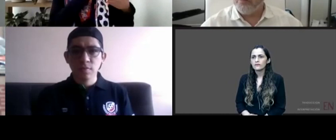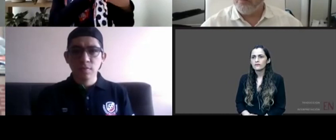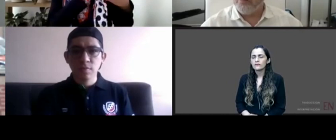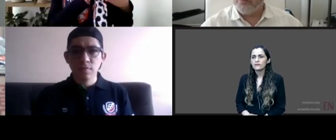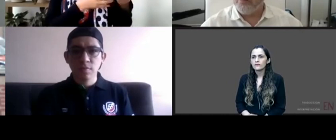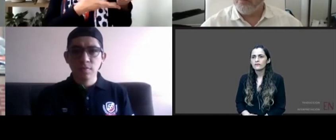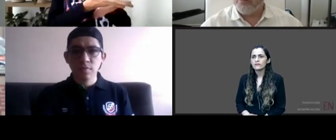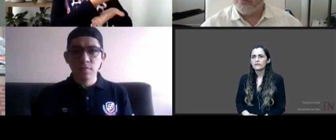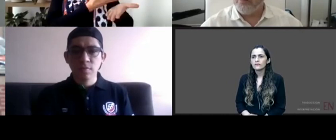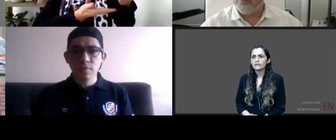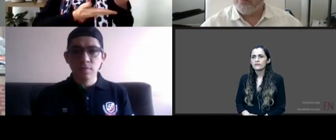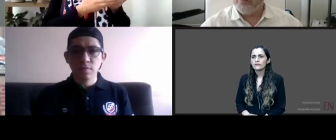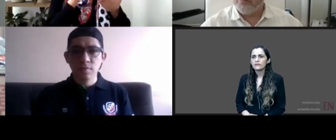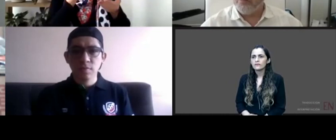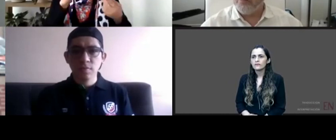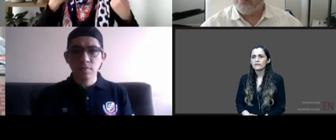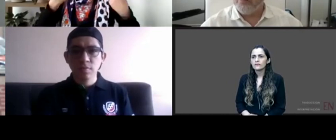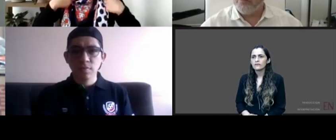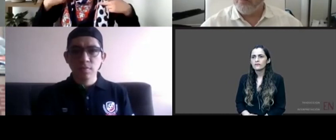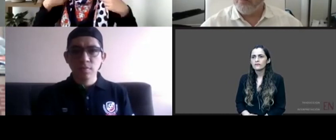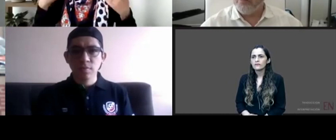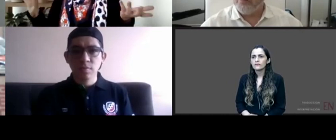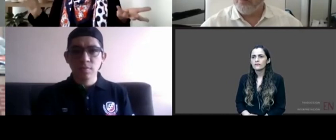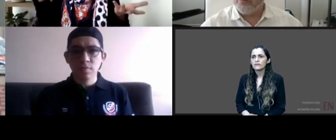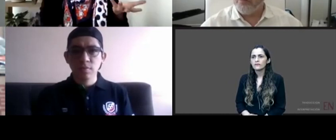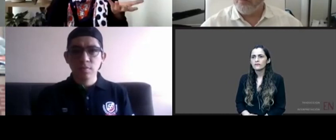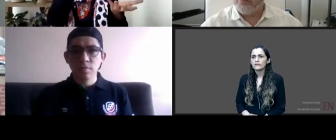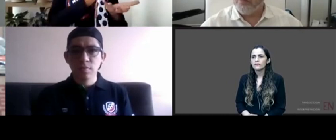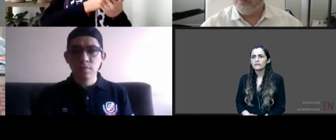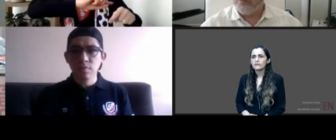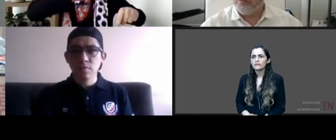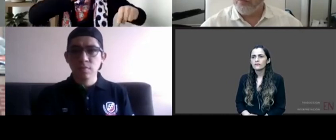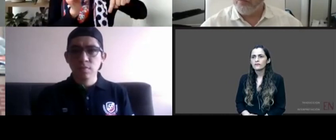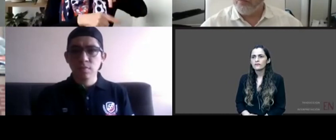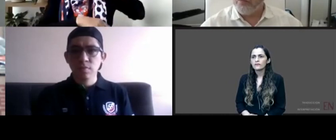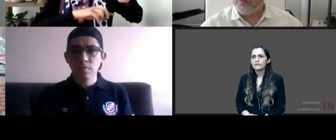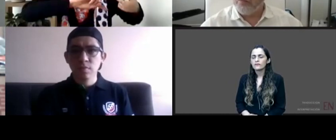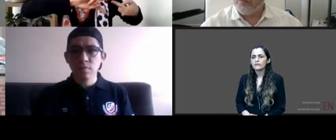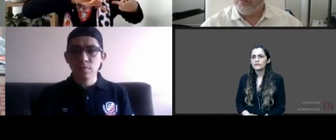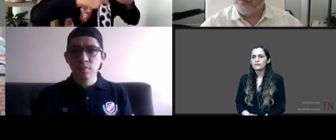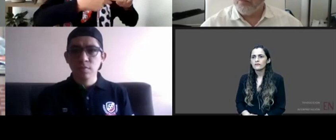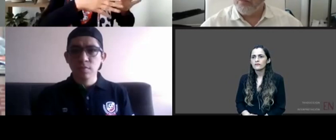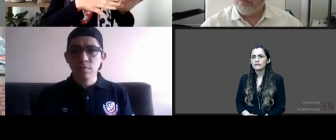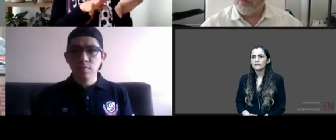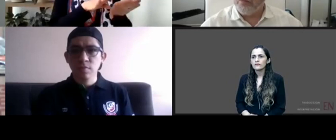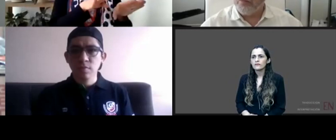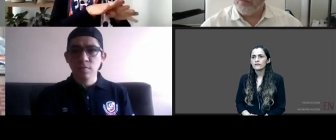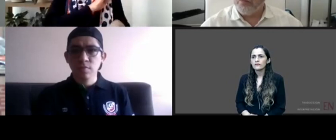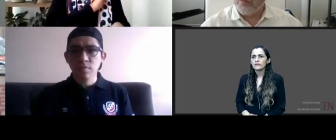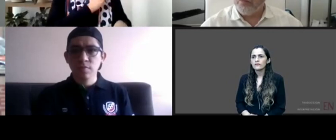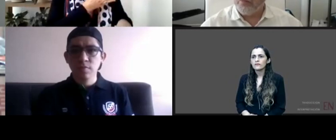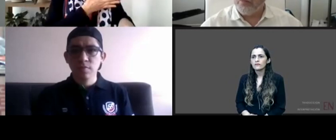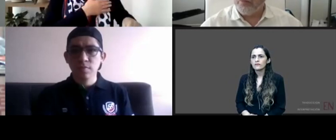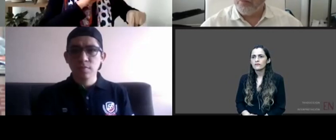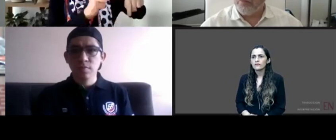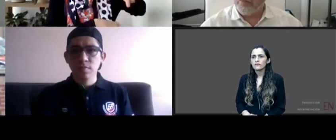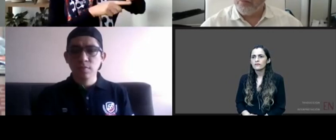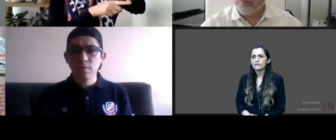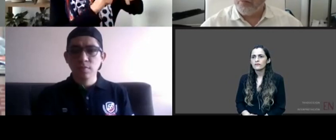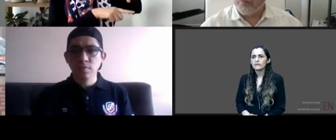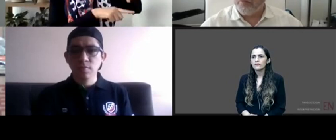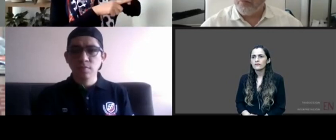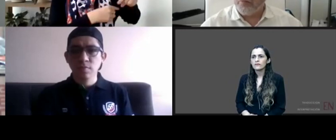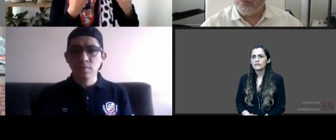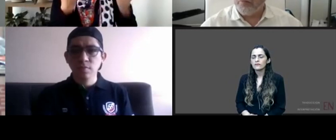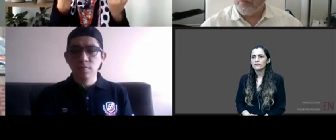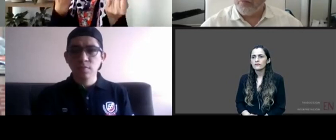idioma propio, ¿no? En este caso la lengua de señas, van creando ciertas características especiales en las que se